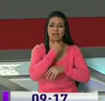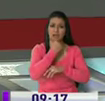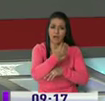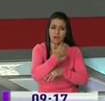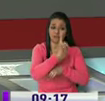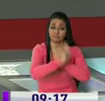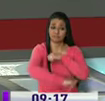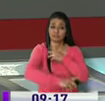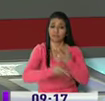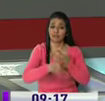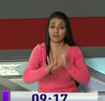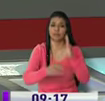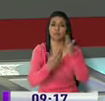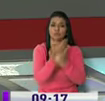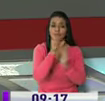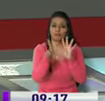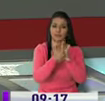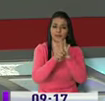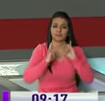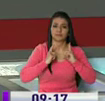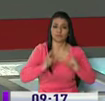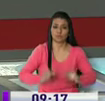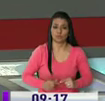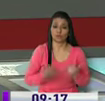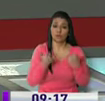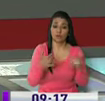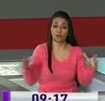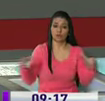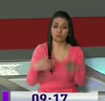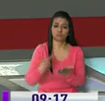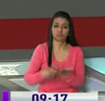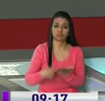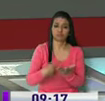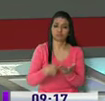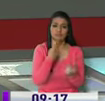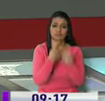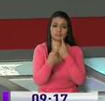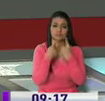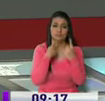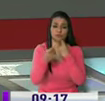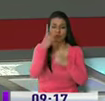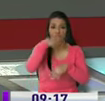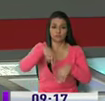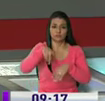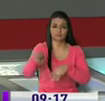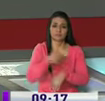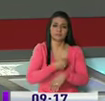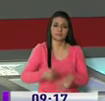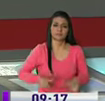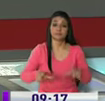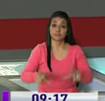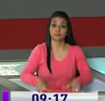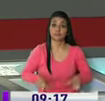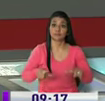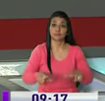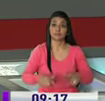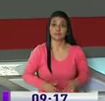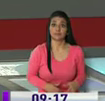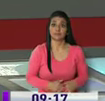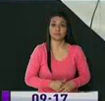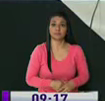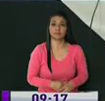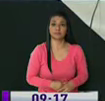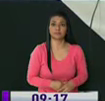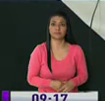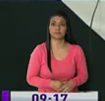Código Orgánico de la Salud, misma que está siendo discutida como parte del diálogo nacional convocado por el presidente Lenín Moreno.